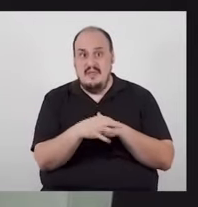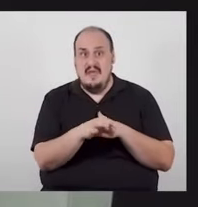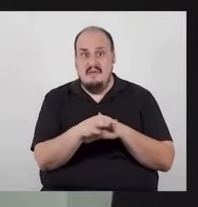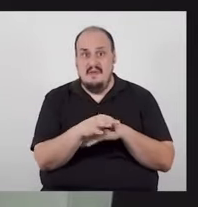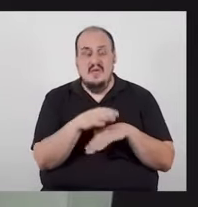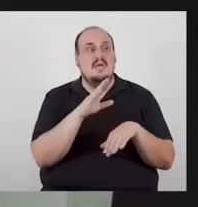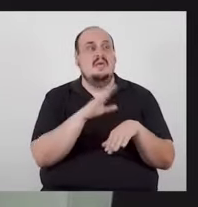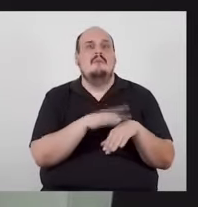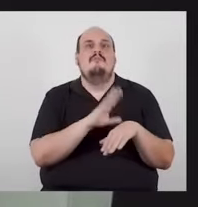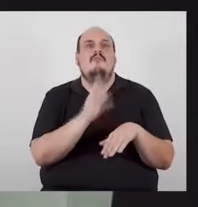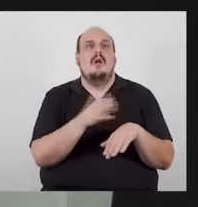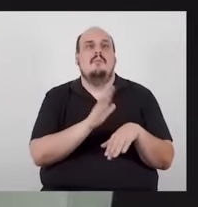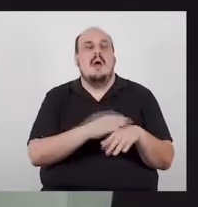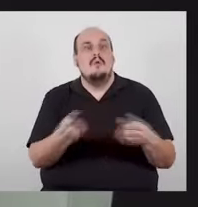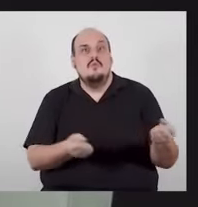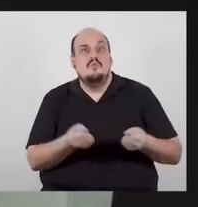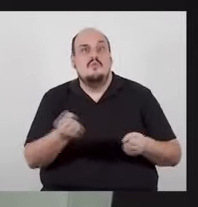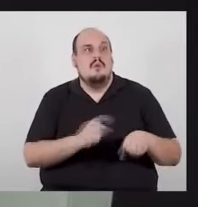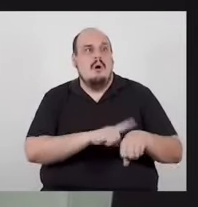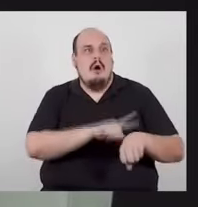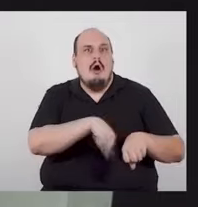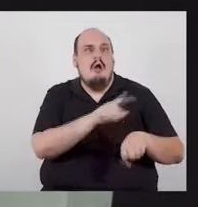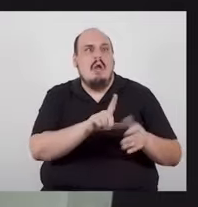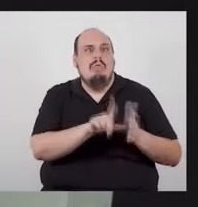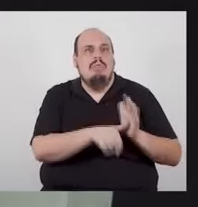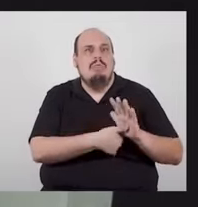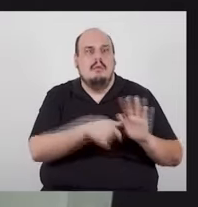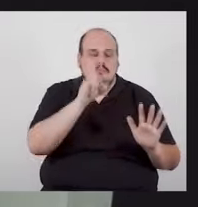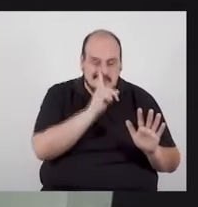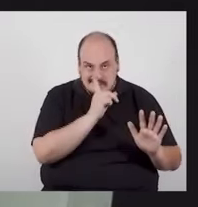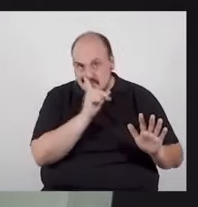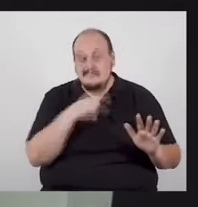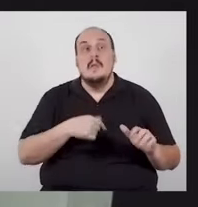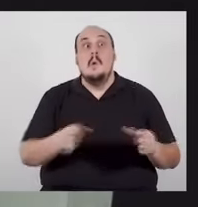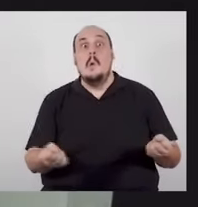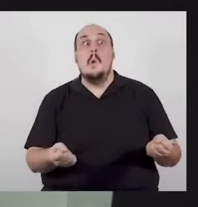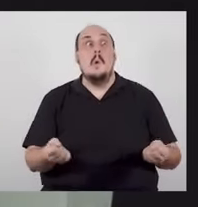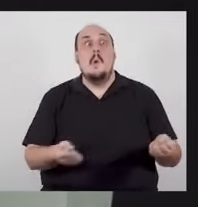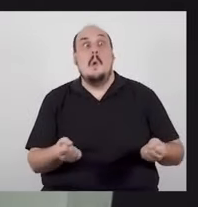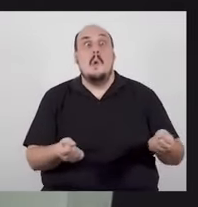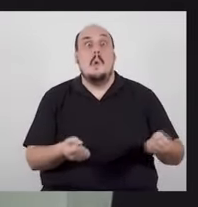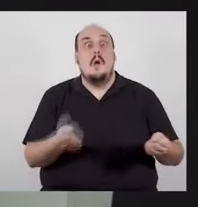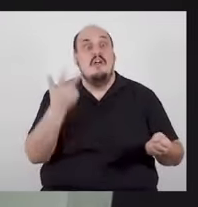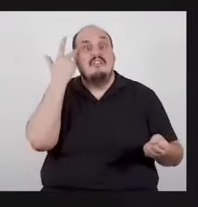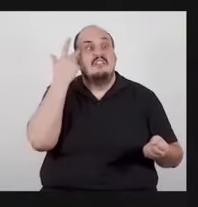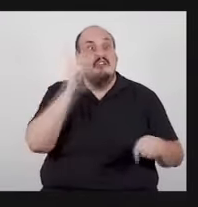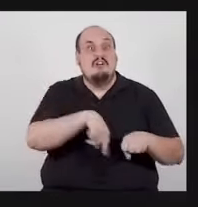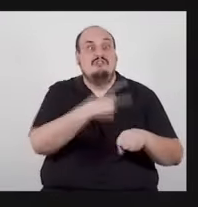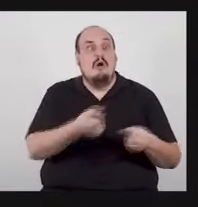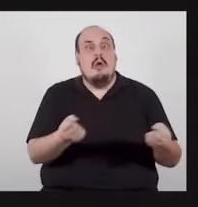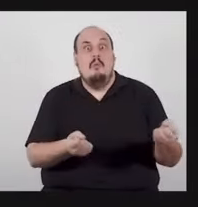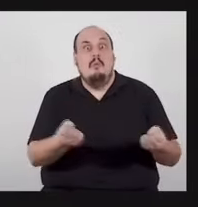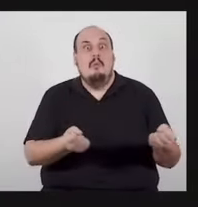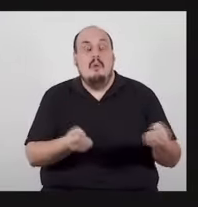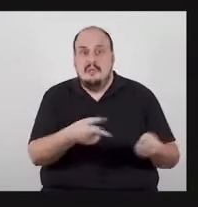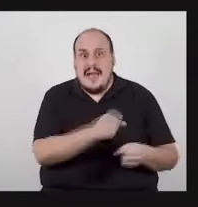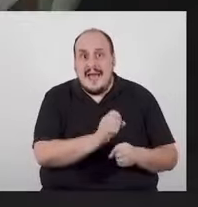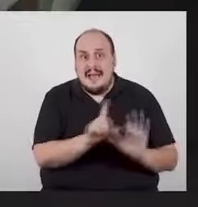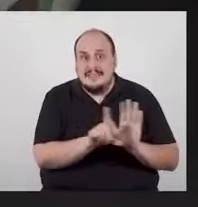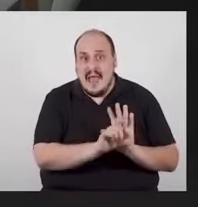de tiempo horario, toma algún tipo de sustancia, y con eso puede durar, no sé, 18 horas manejando. Sí. Está mal.